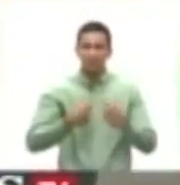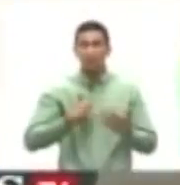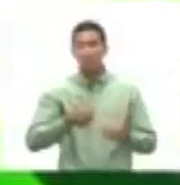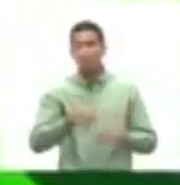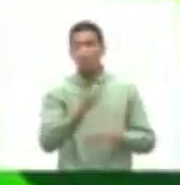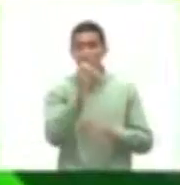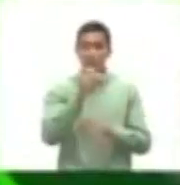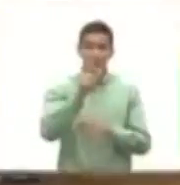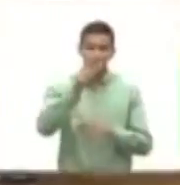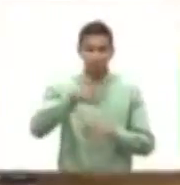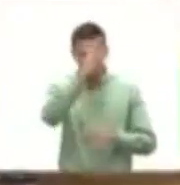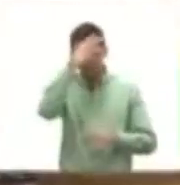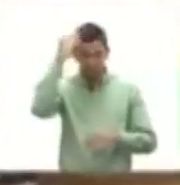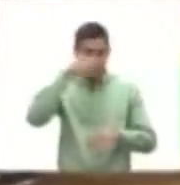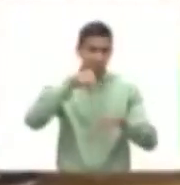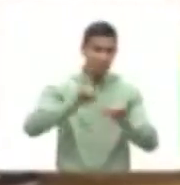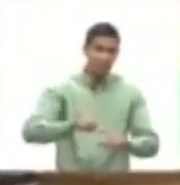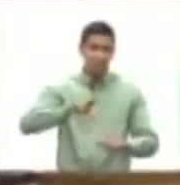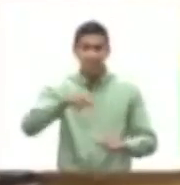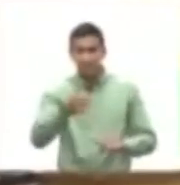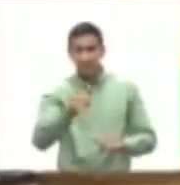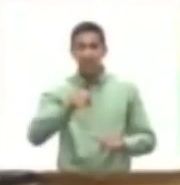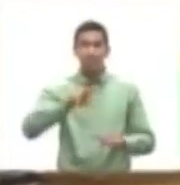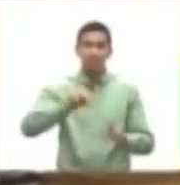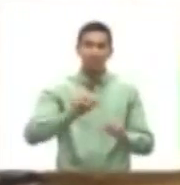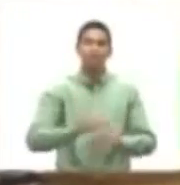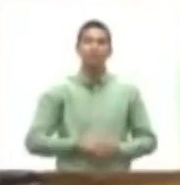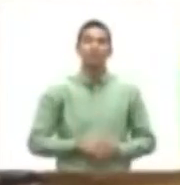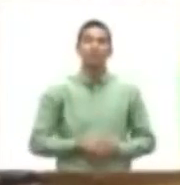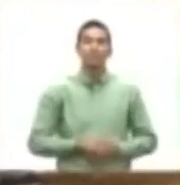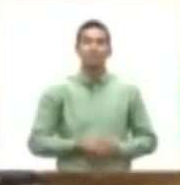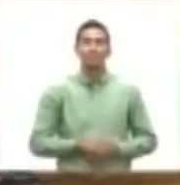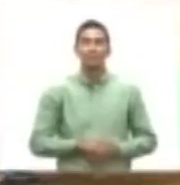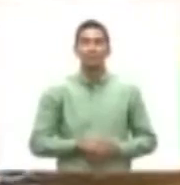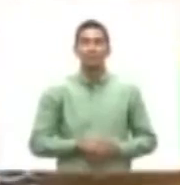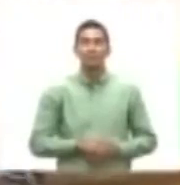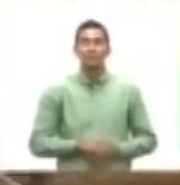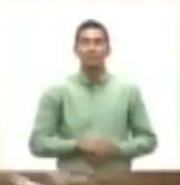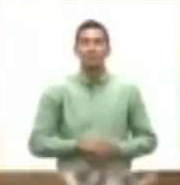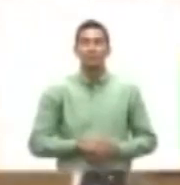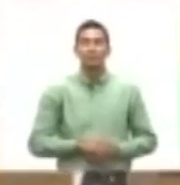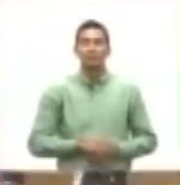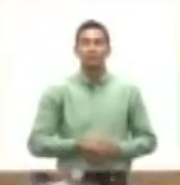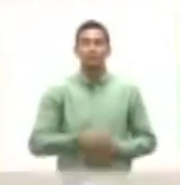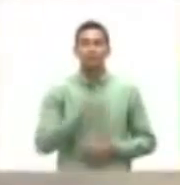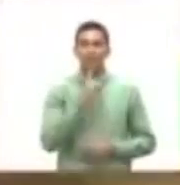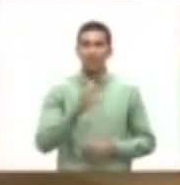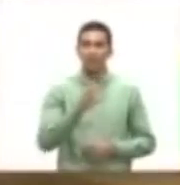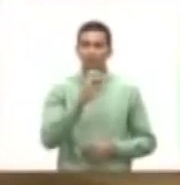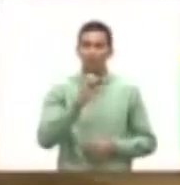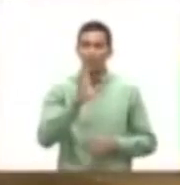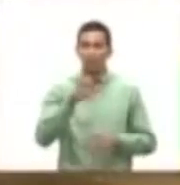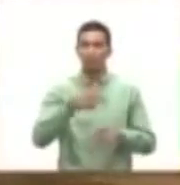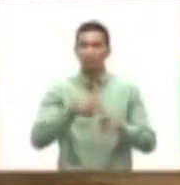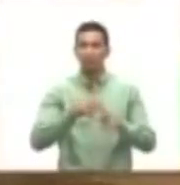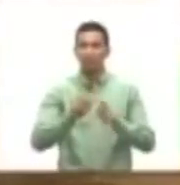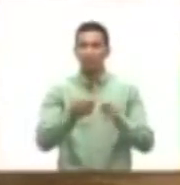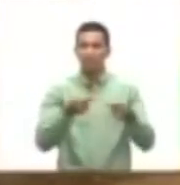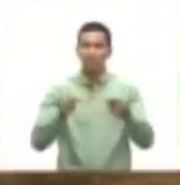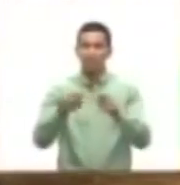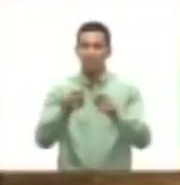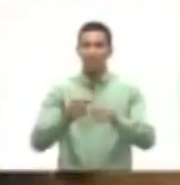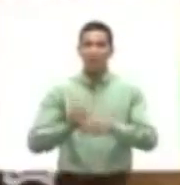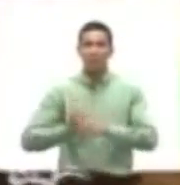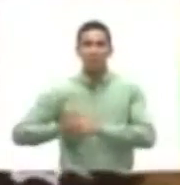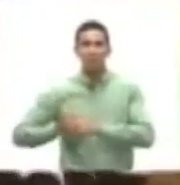no. Colombia amaneció hoy con su tercer representante en las grandes ligas del béisbol en la temporada 2016. El